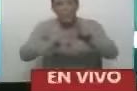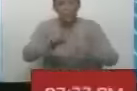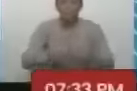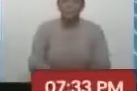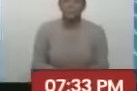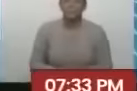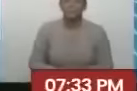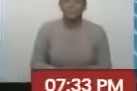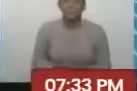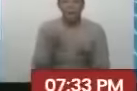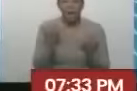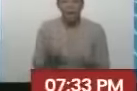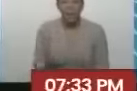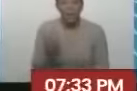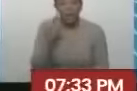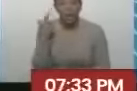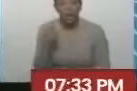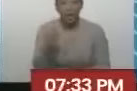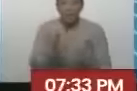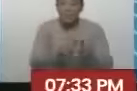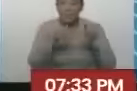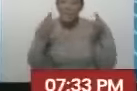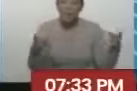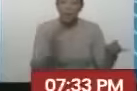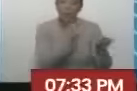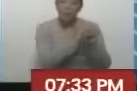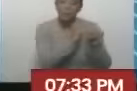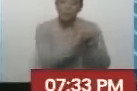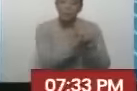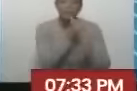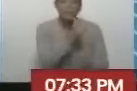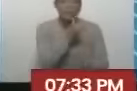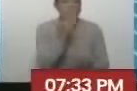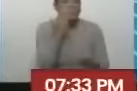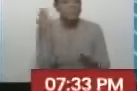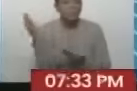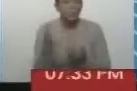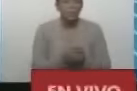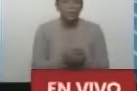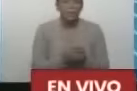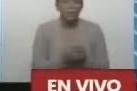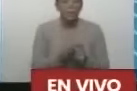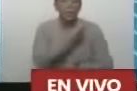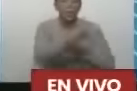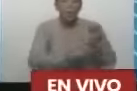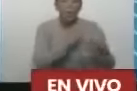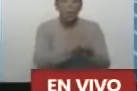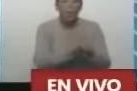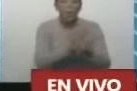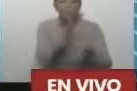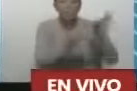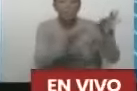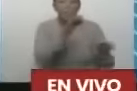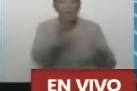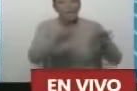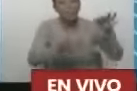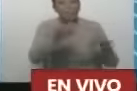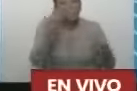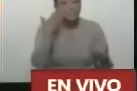bien revisamos Ahora diario El Universal en su web y habla sobre este tema pero sobre la Corte Internacional de Justicia que va a realizar